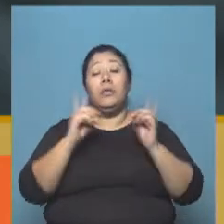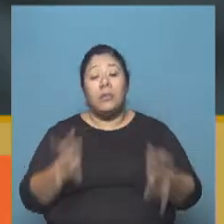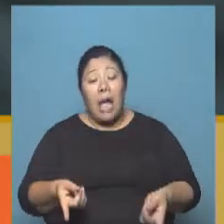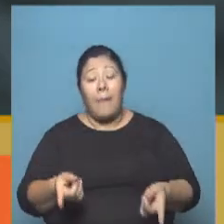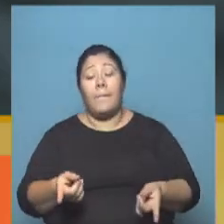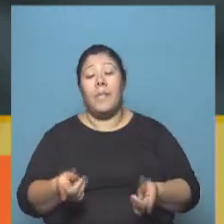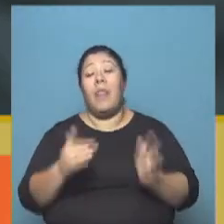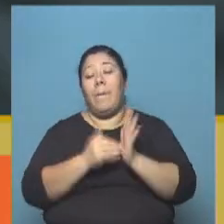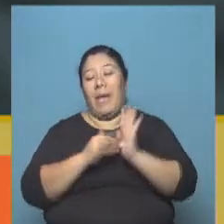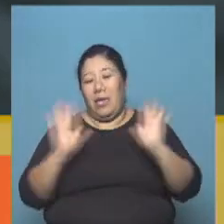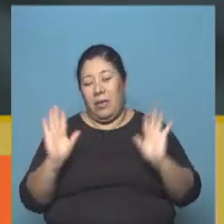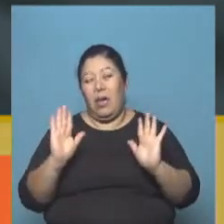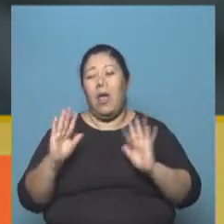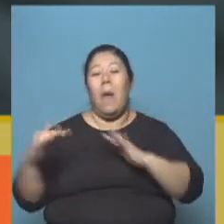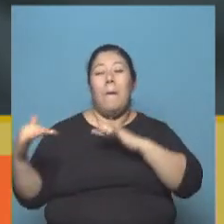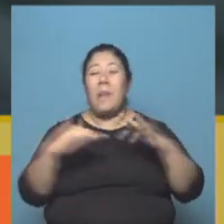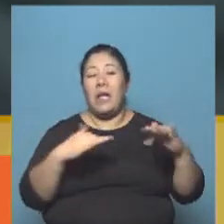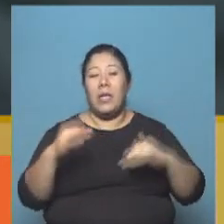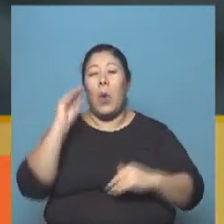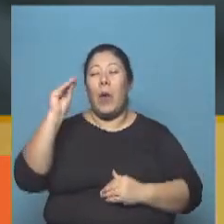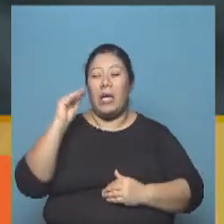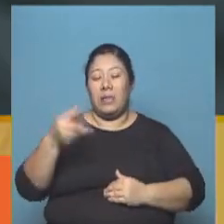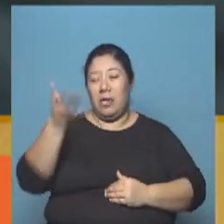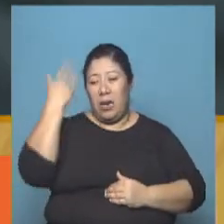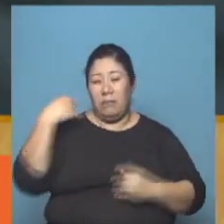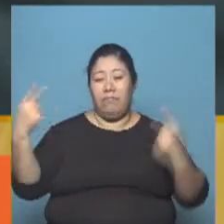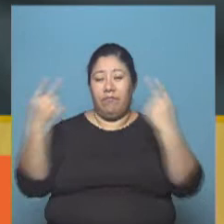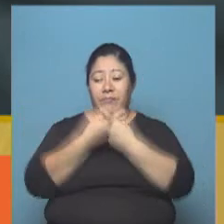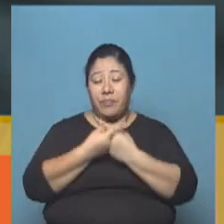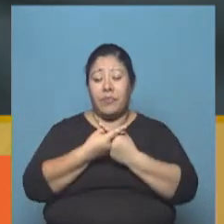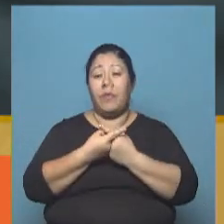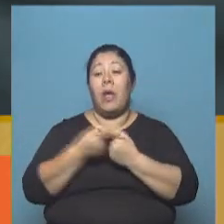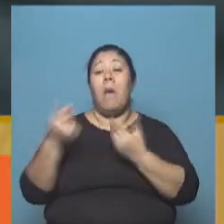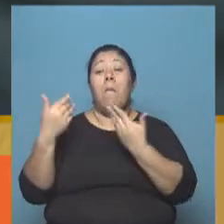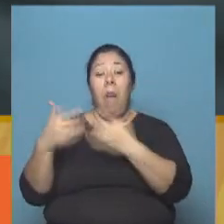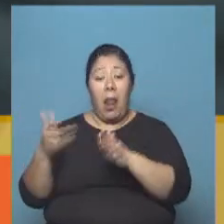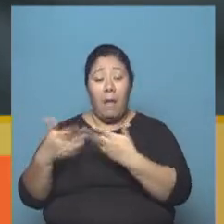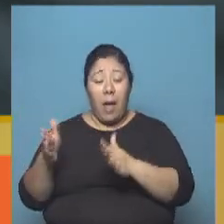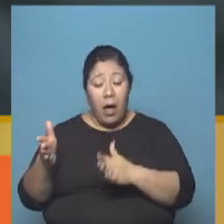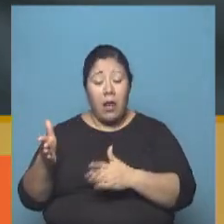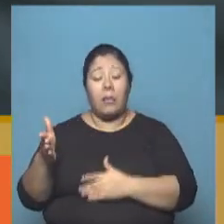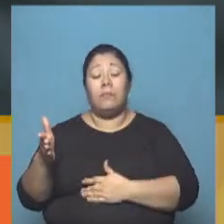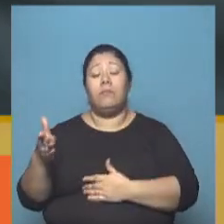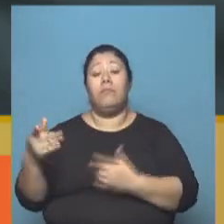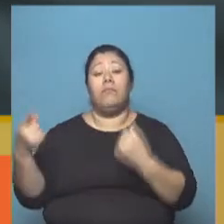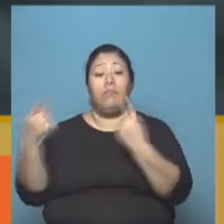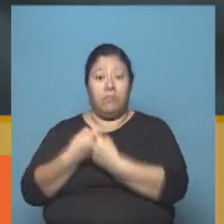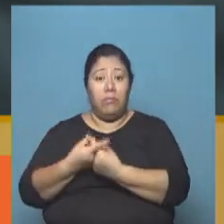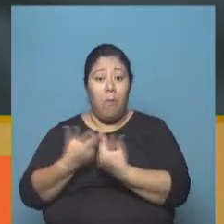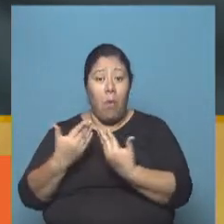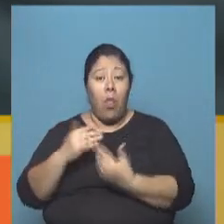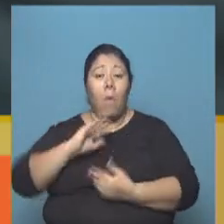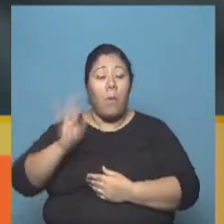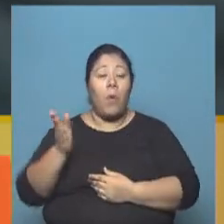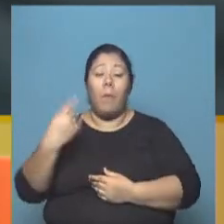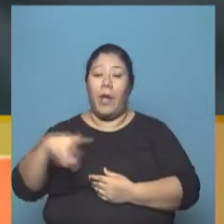algunos momentos del partido con Brasil, Panamá toda vez que tuvo posibilidad intentó una primer presión alta, así que también a eso tenemos que